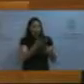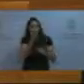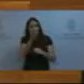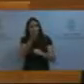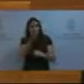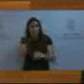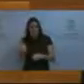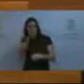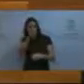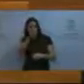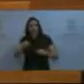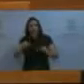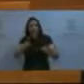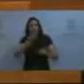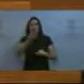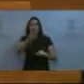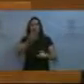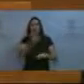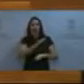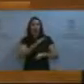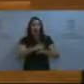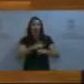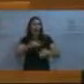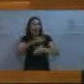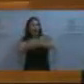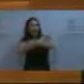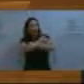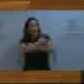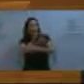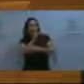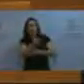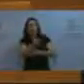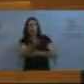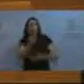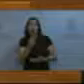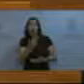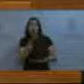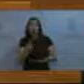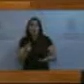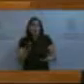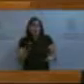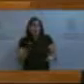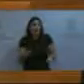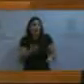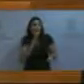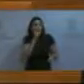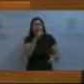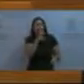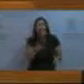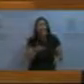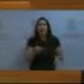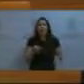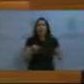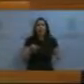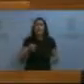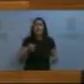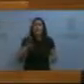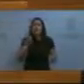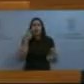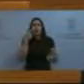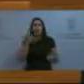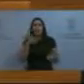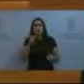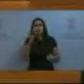gerente del SESPA a abrazar y a prometer y a... Mire, me recuerda, no sé si se acuerda usted de un famoso cronista deportivo